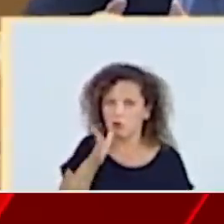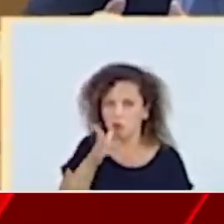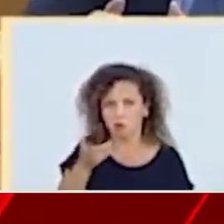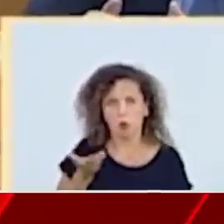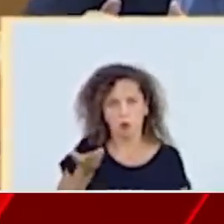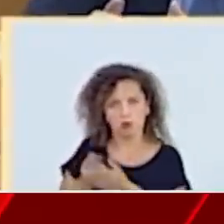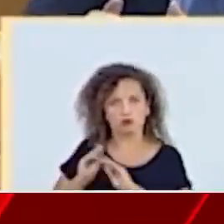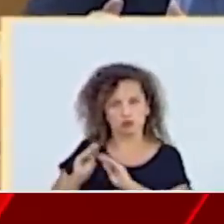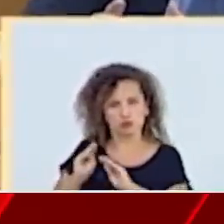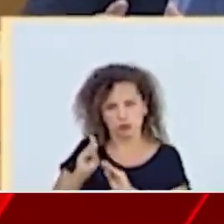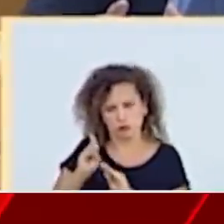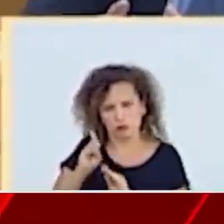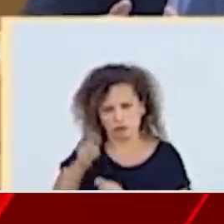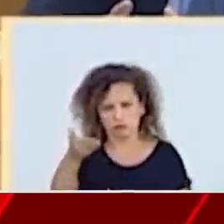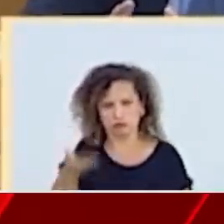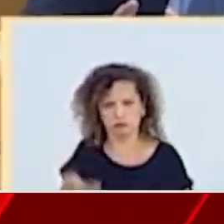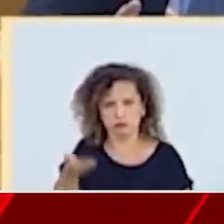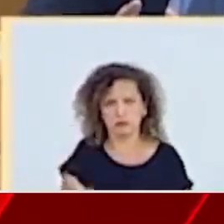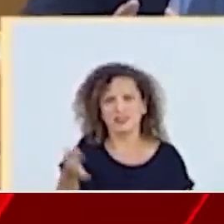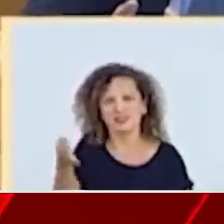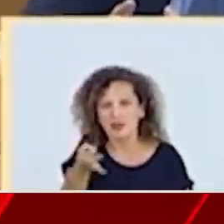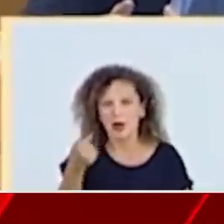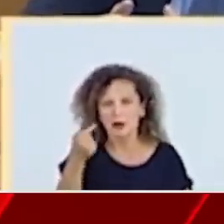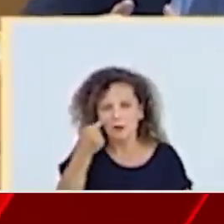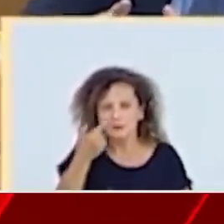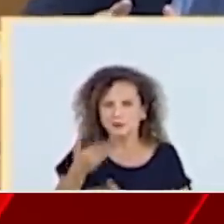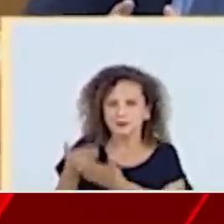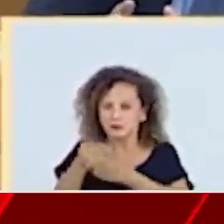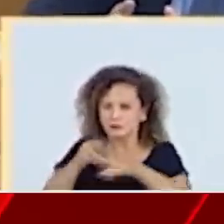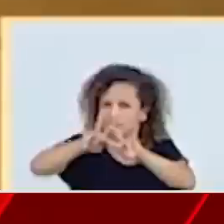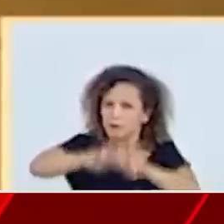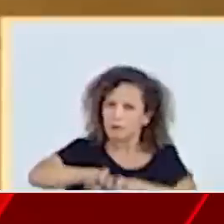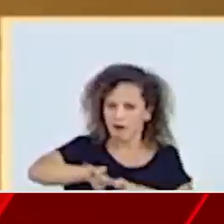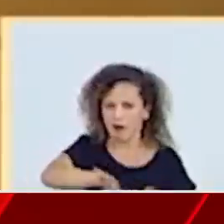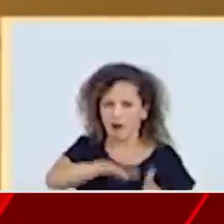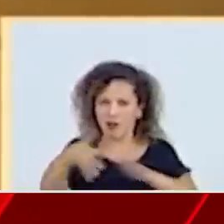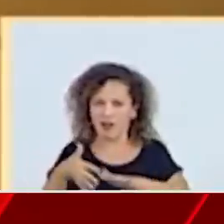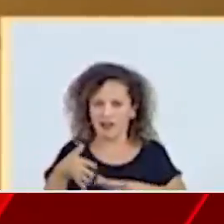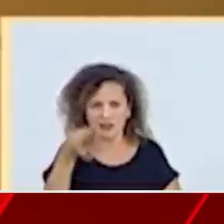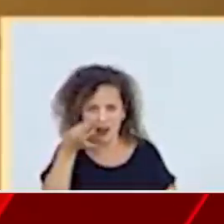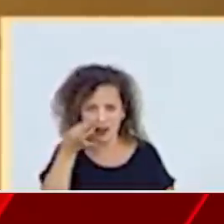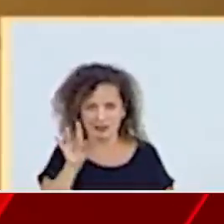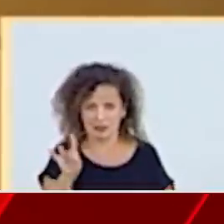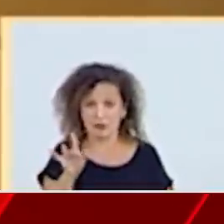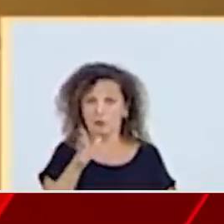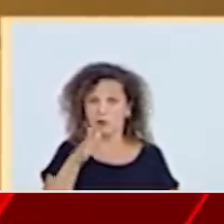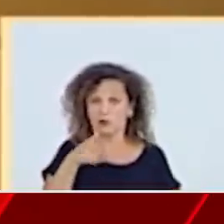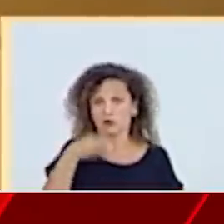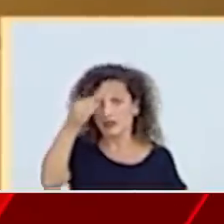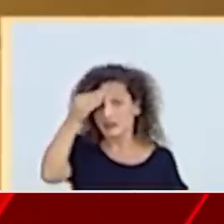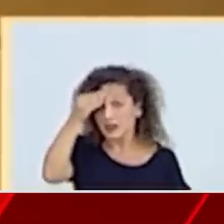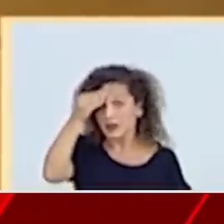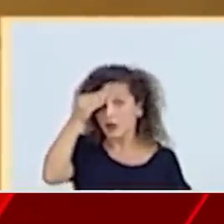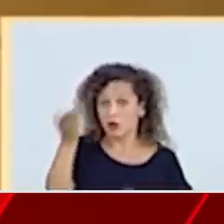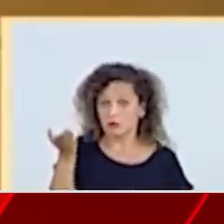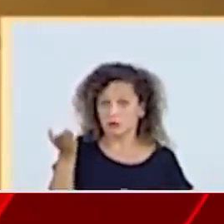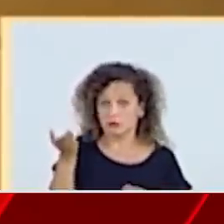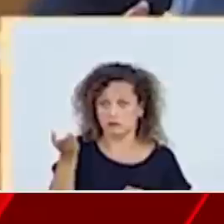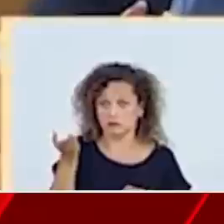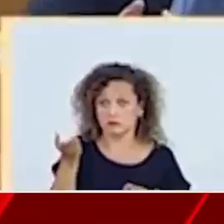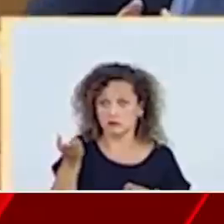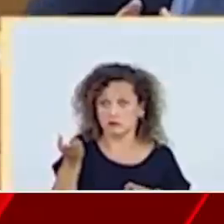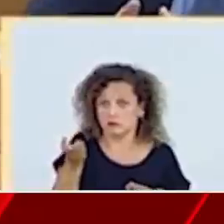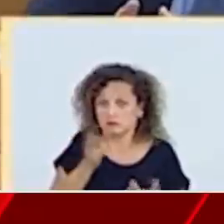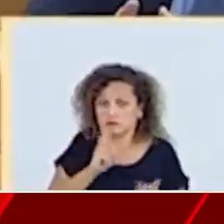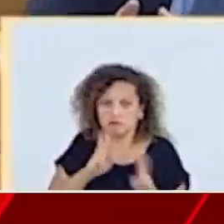intelectualmente honestos. Y voy a recurrir a Samuel Huntington, que es famoso. Todo el que conoce a Huntington dice el choque de